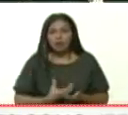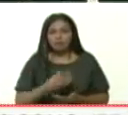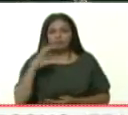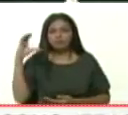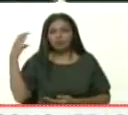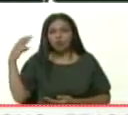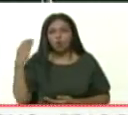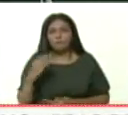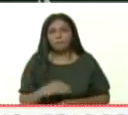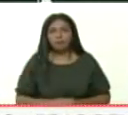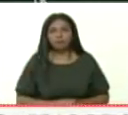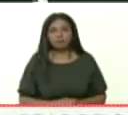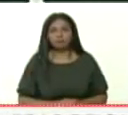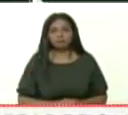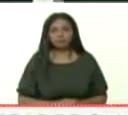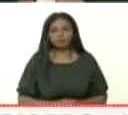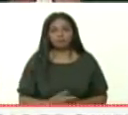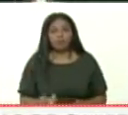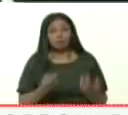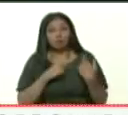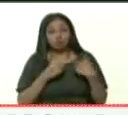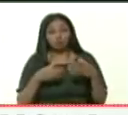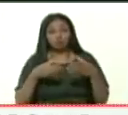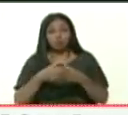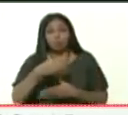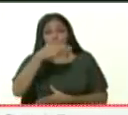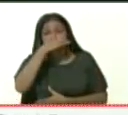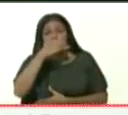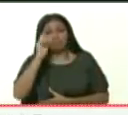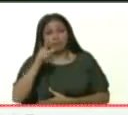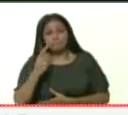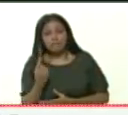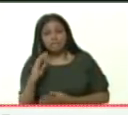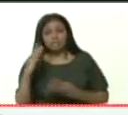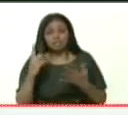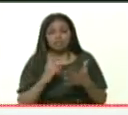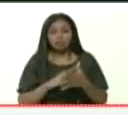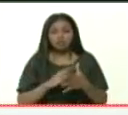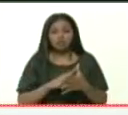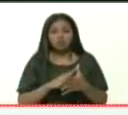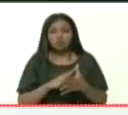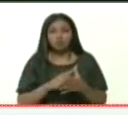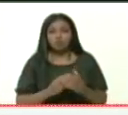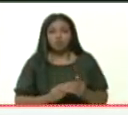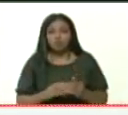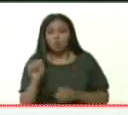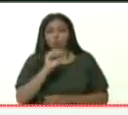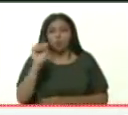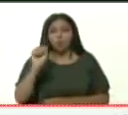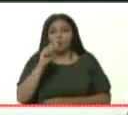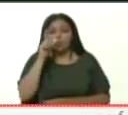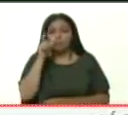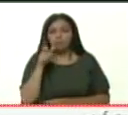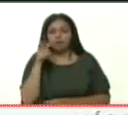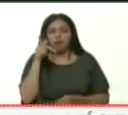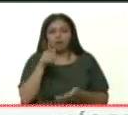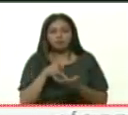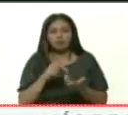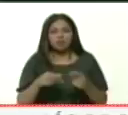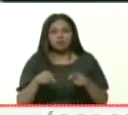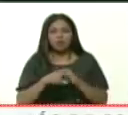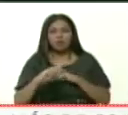colombiano por parte de los representantes de la banda de Los Rastrojos. Y quinto, que un chofer de la banda de Los Rastrojos conduce a Juan